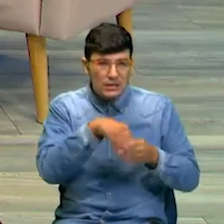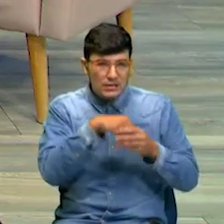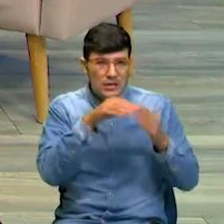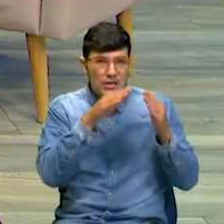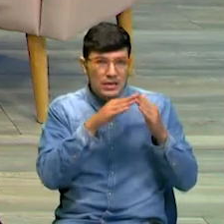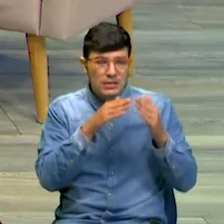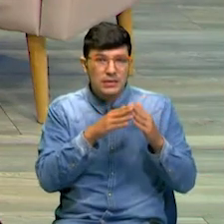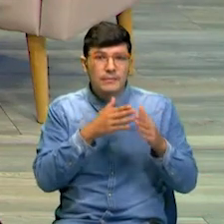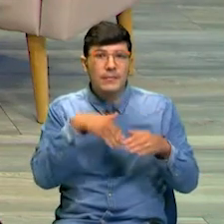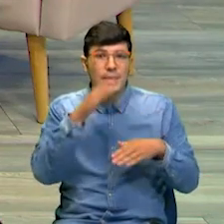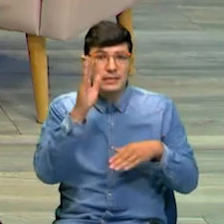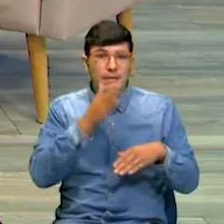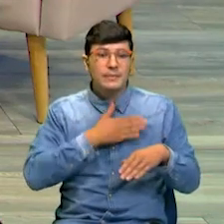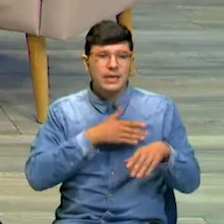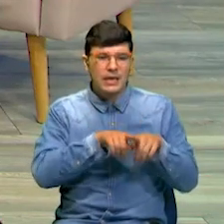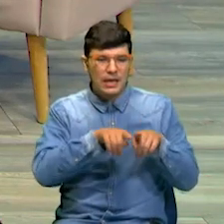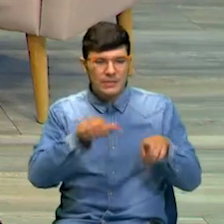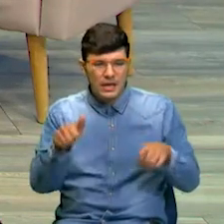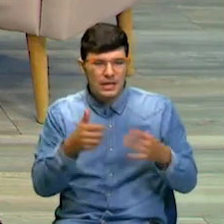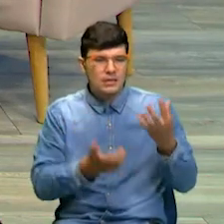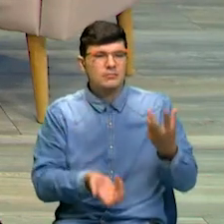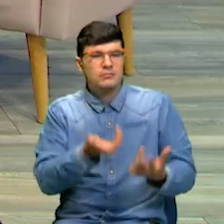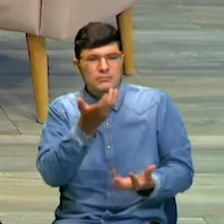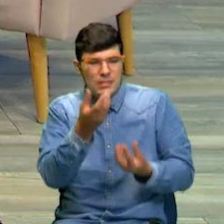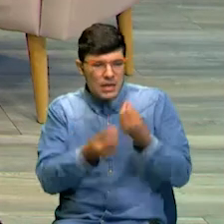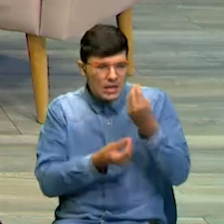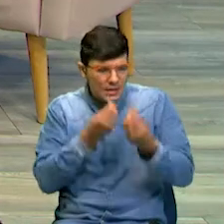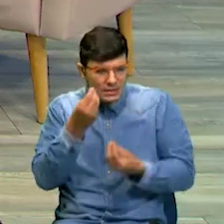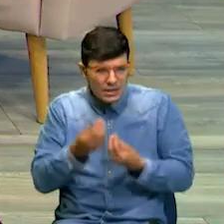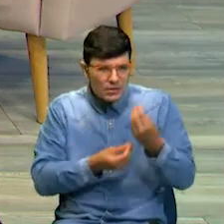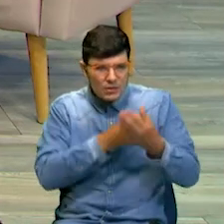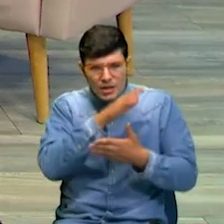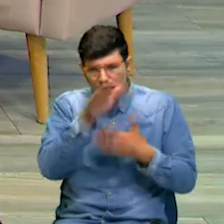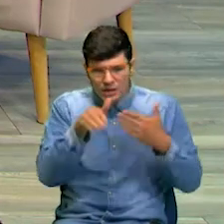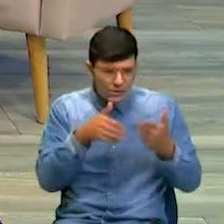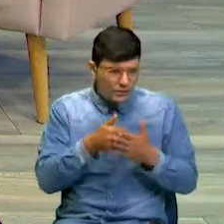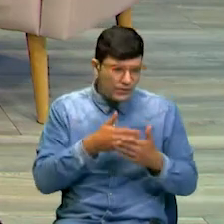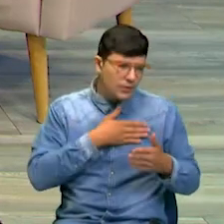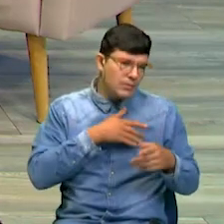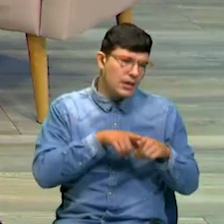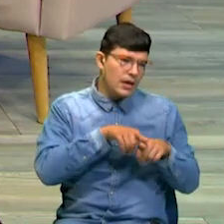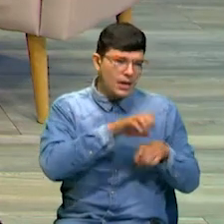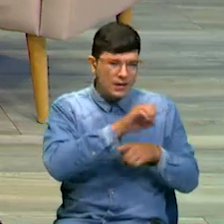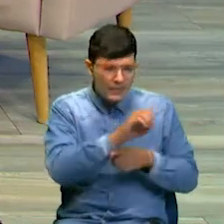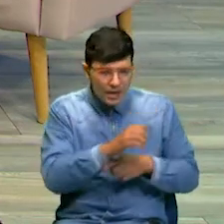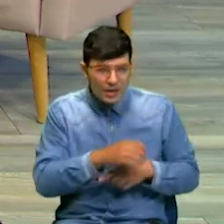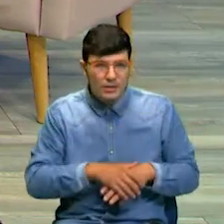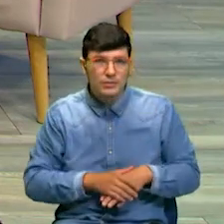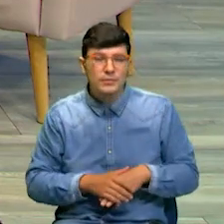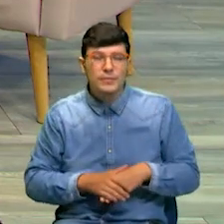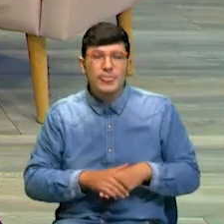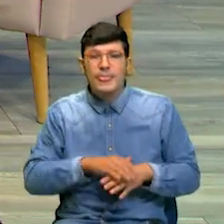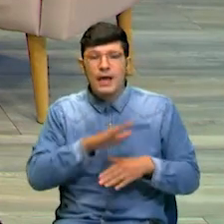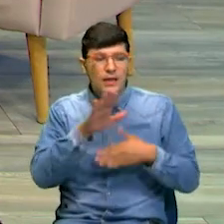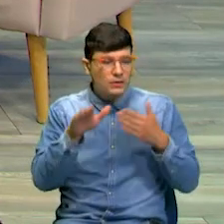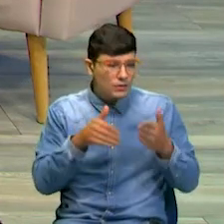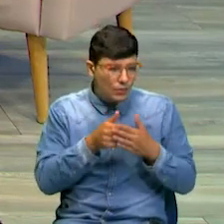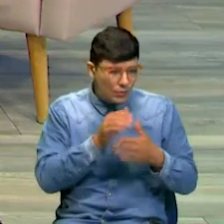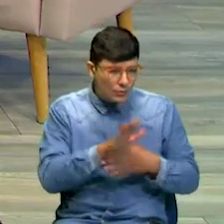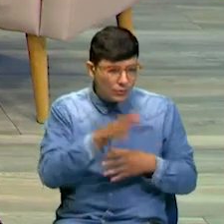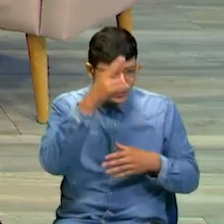hermana, eso, cocinándole, haciéndole todo a mi hermano, a los